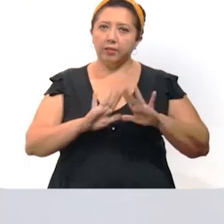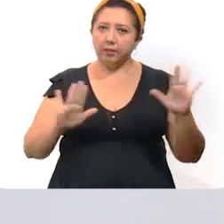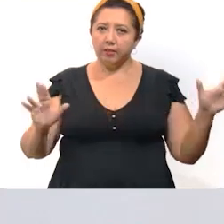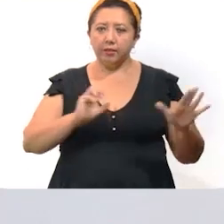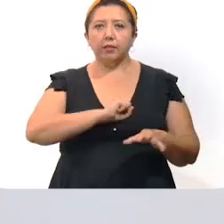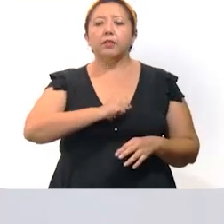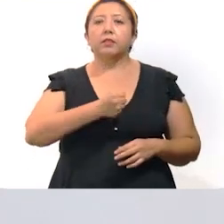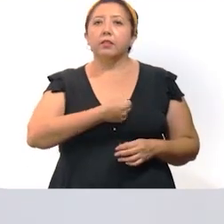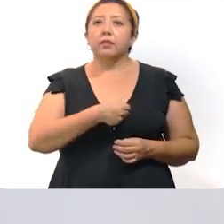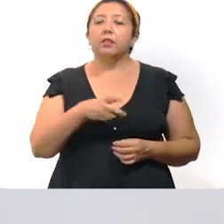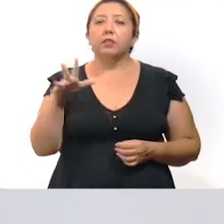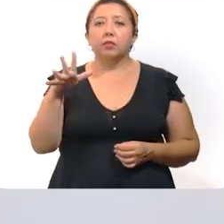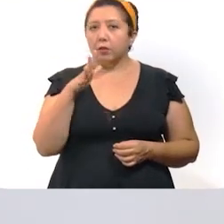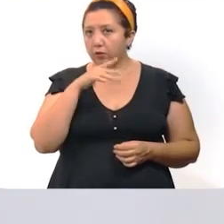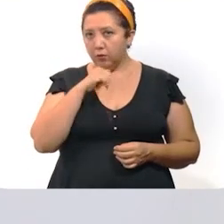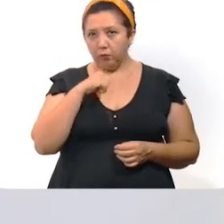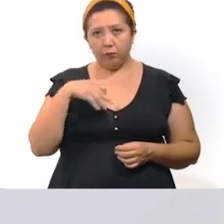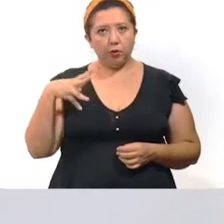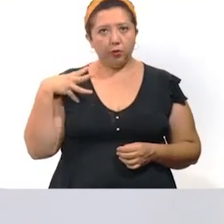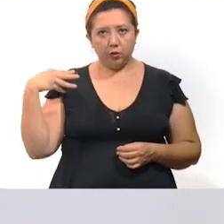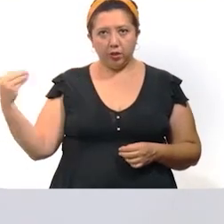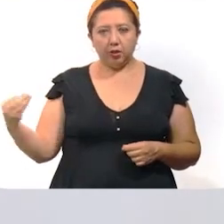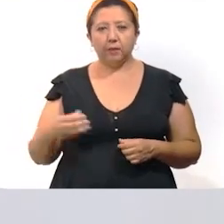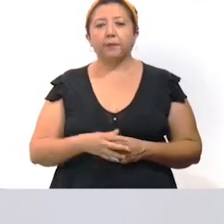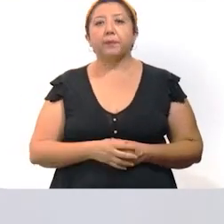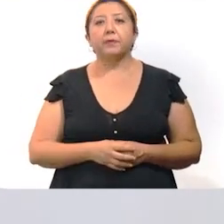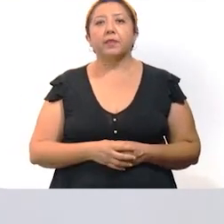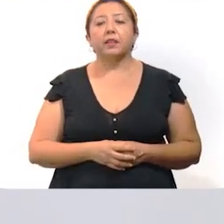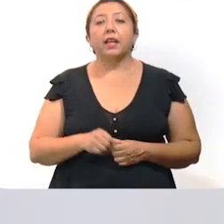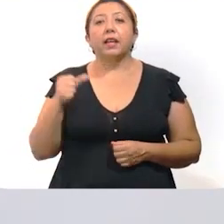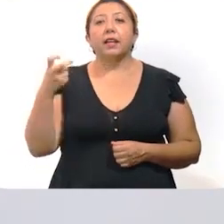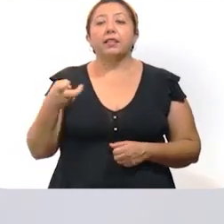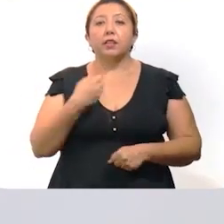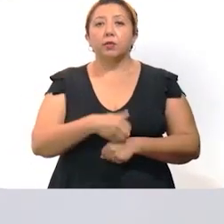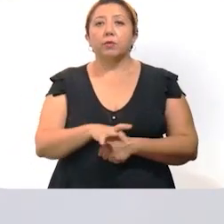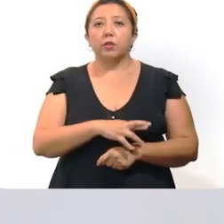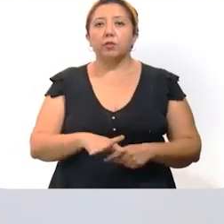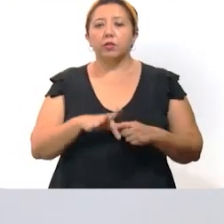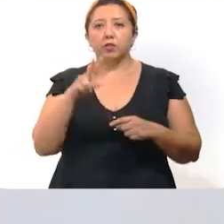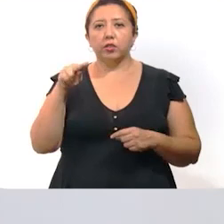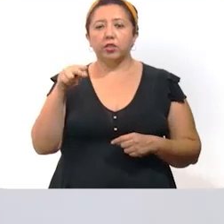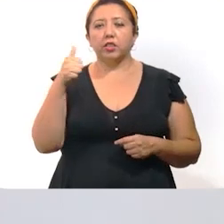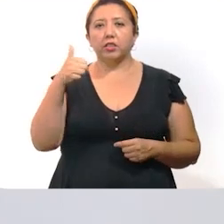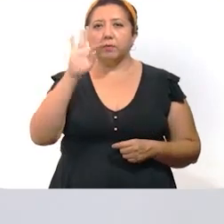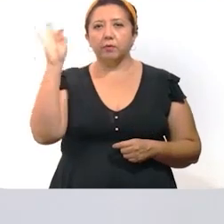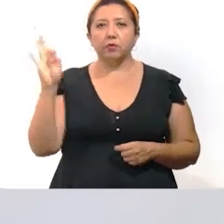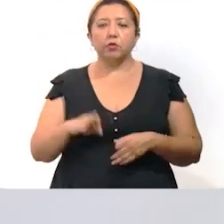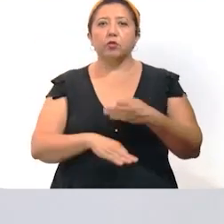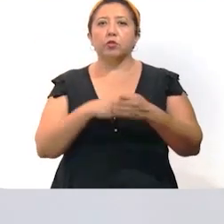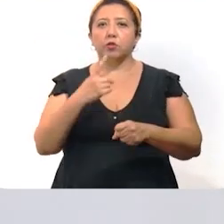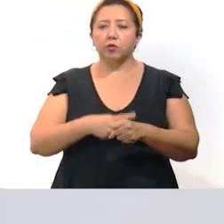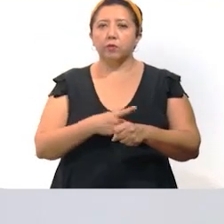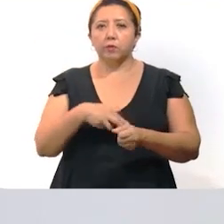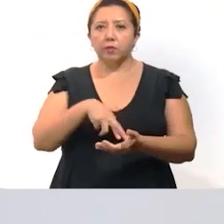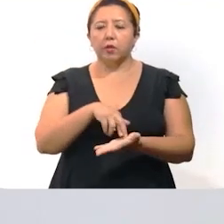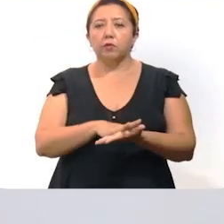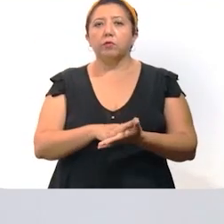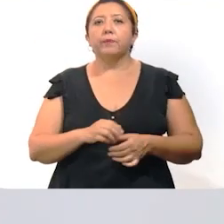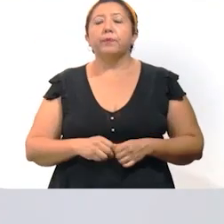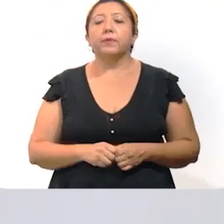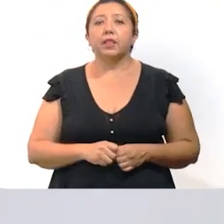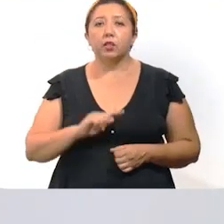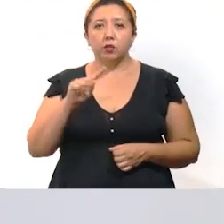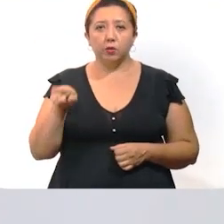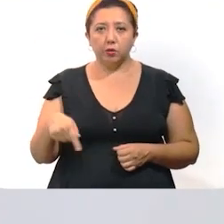se recuperaron, no presentan síntomas ni pueden contagiar. Esta cifra representa el 86% del total de contagios